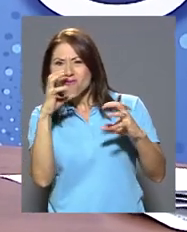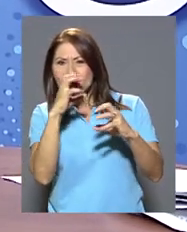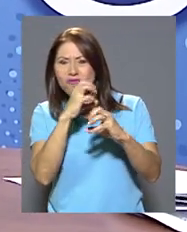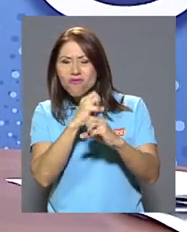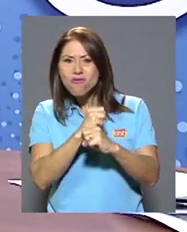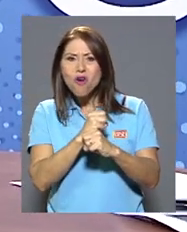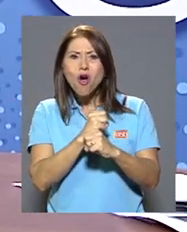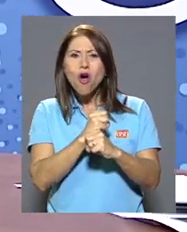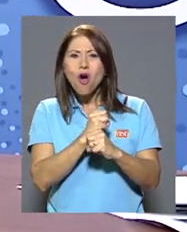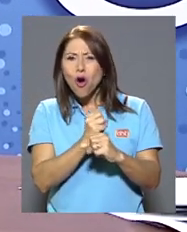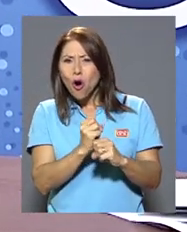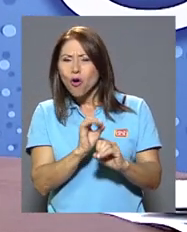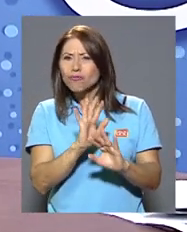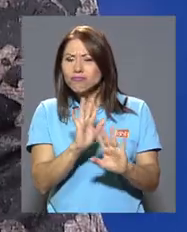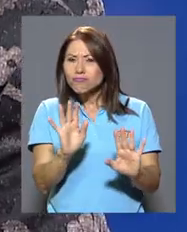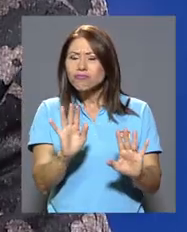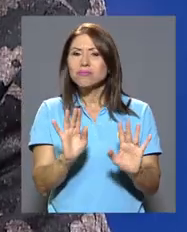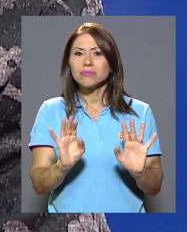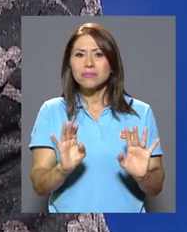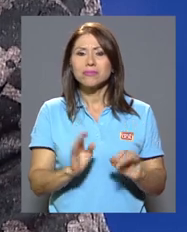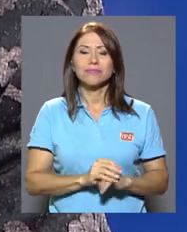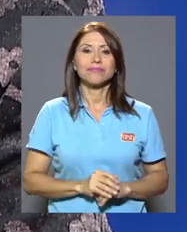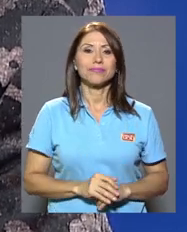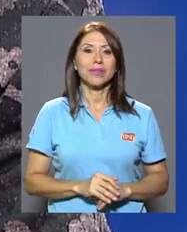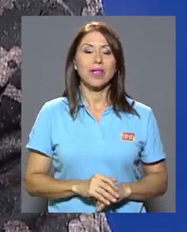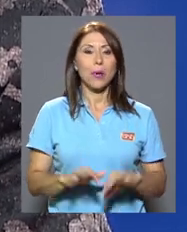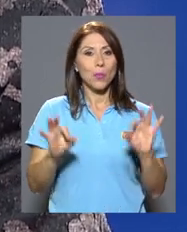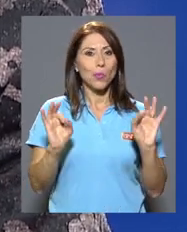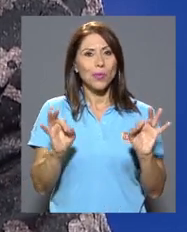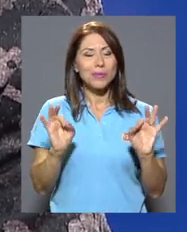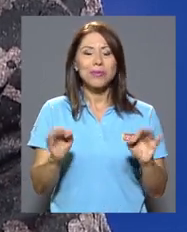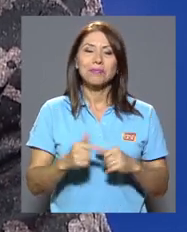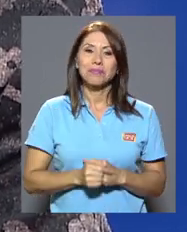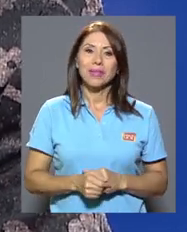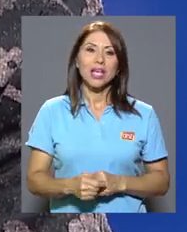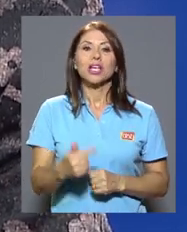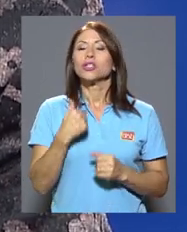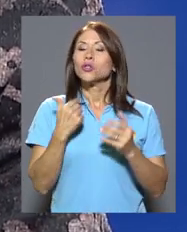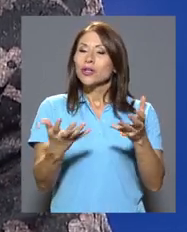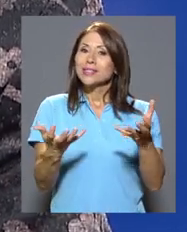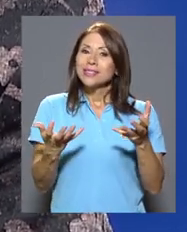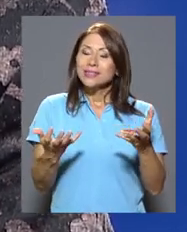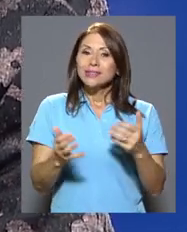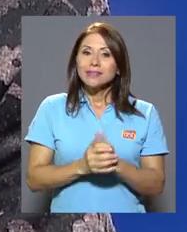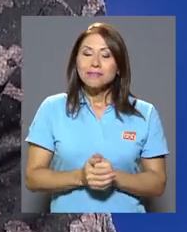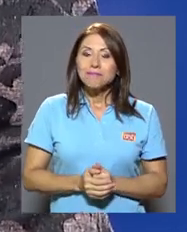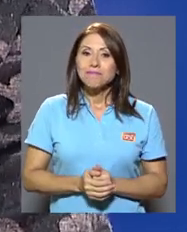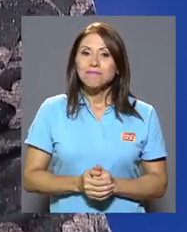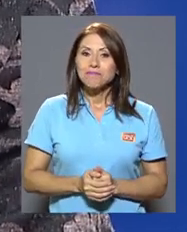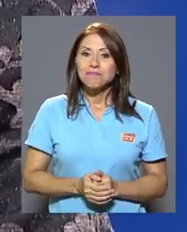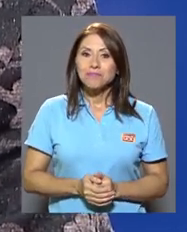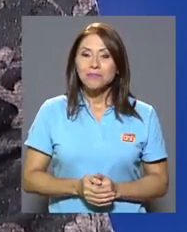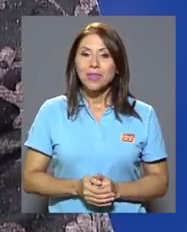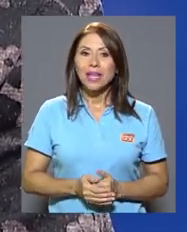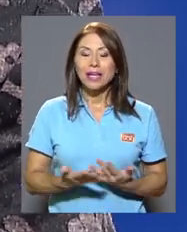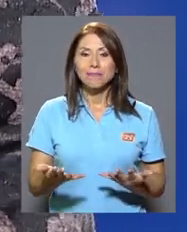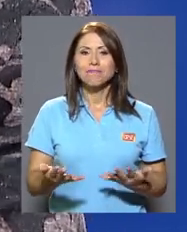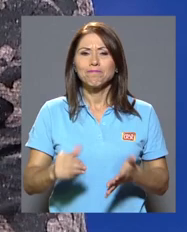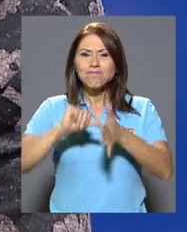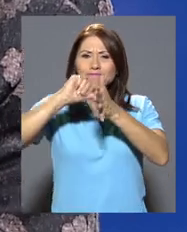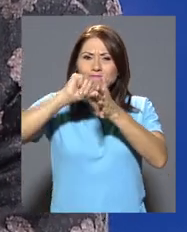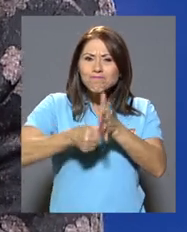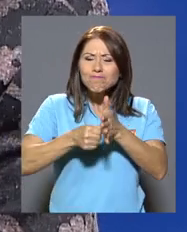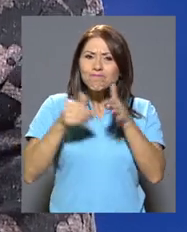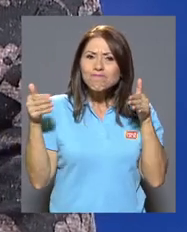muy poco transparente muy bien y yo quisiera de verdad este recalcaron